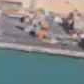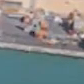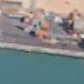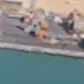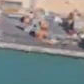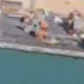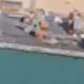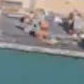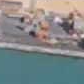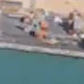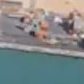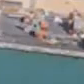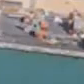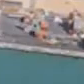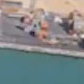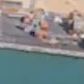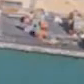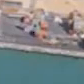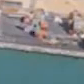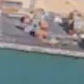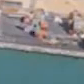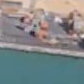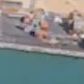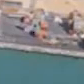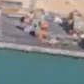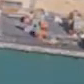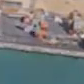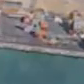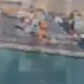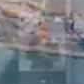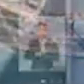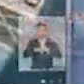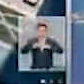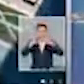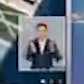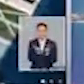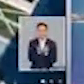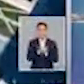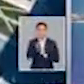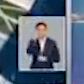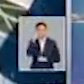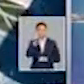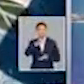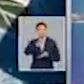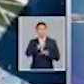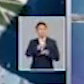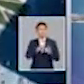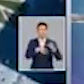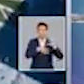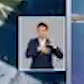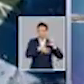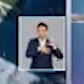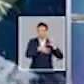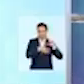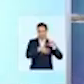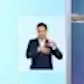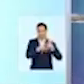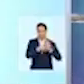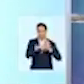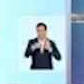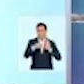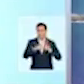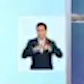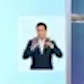puñito tiene menos contacto porque solamente hay un contacto muy corto en el tiempo y solamente con un área muy pequeña de la mano que son los